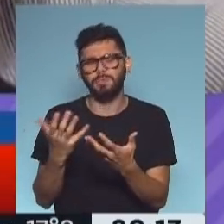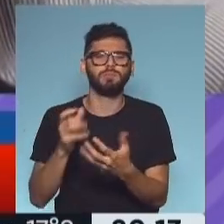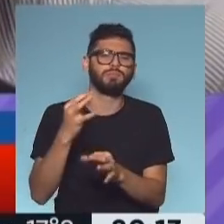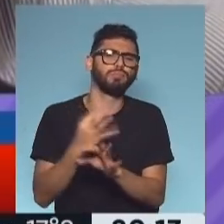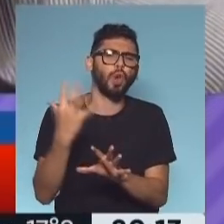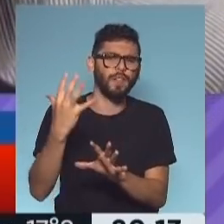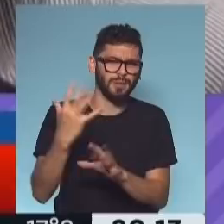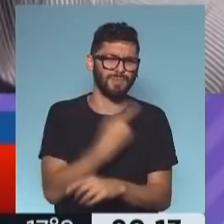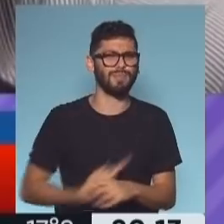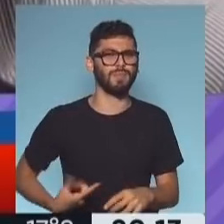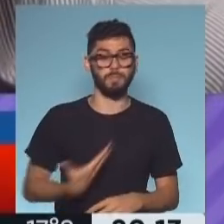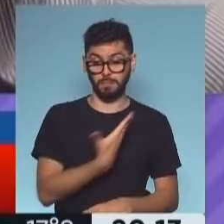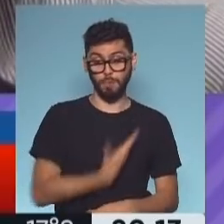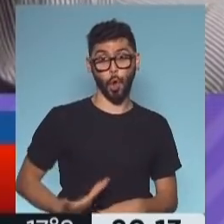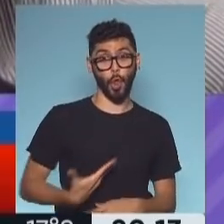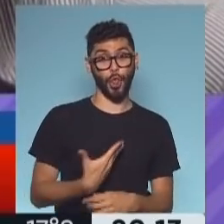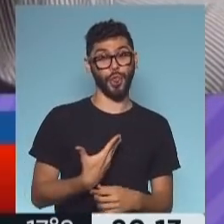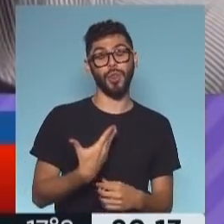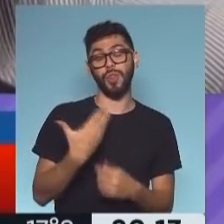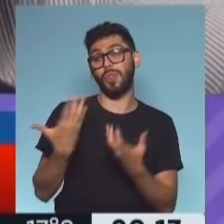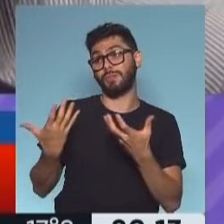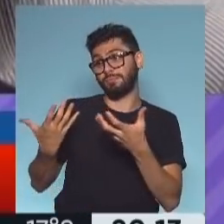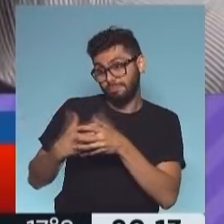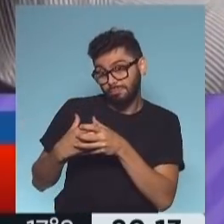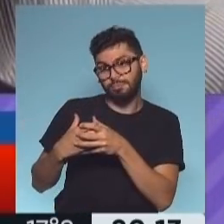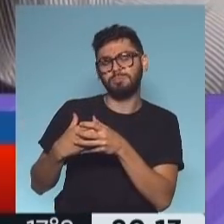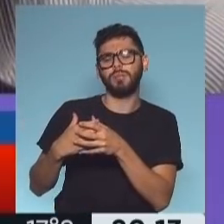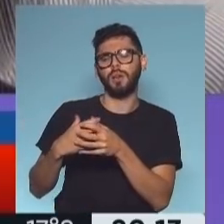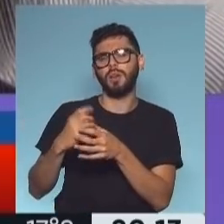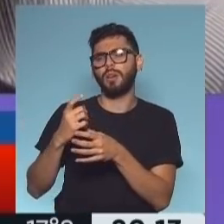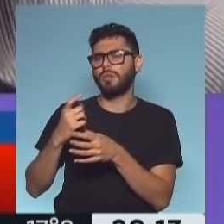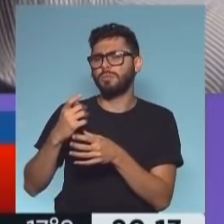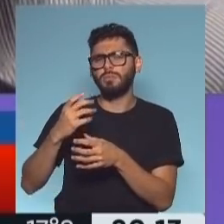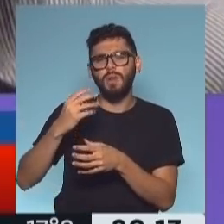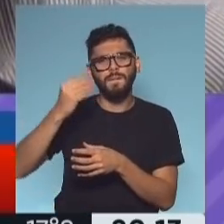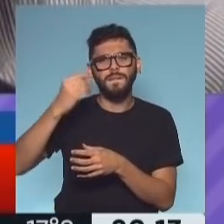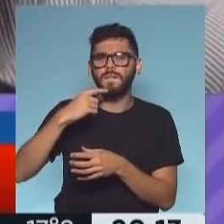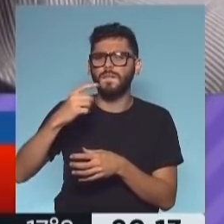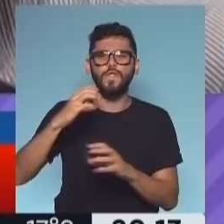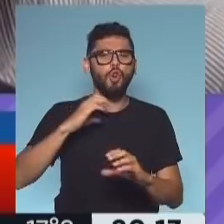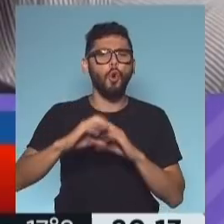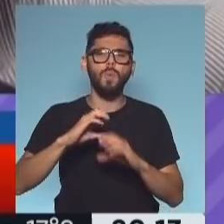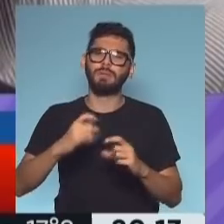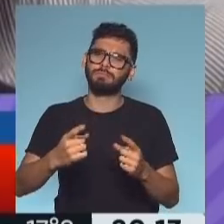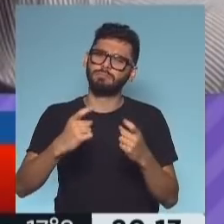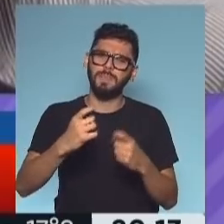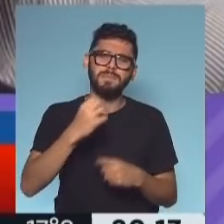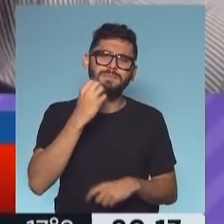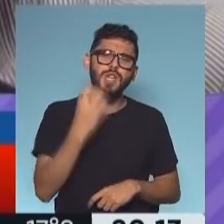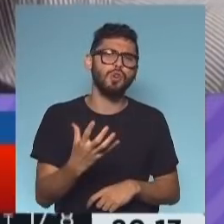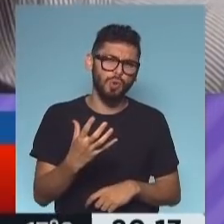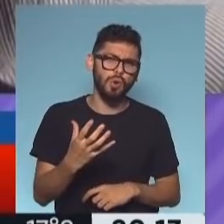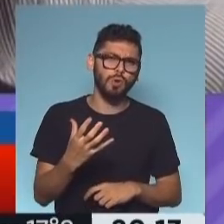mantuvo el Poder Ejecutivo Nacional, se hizo, entre varias cosas, se hizo hincapié en la comunicación, en la necesidad de mejorar la comunicación de la